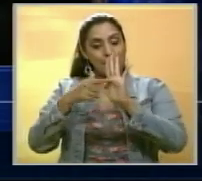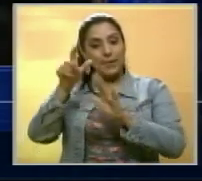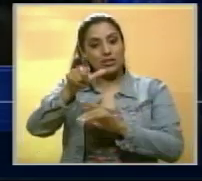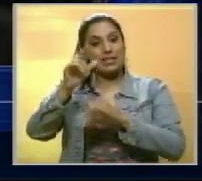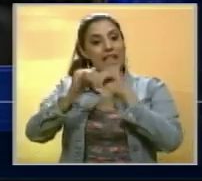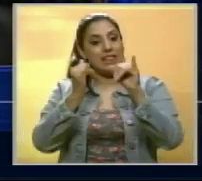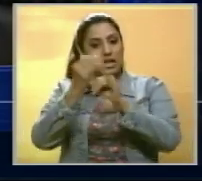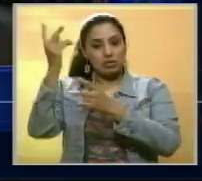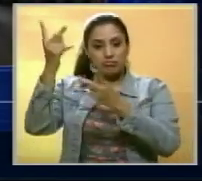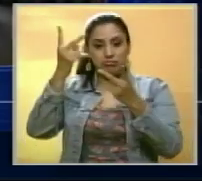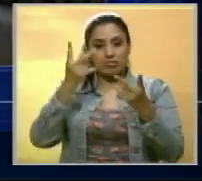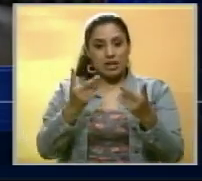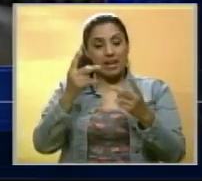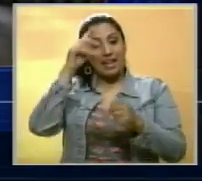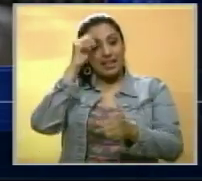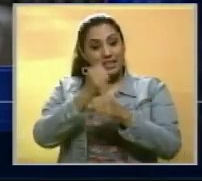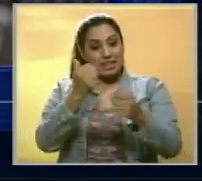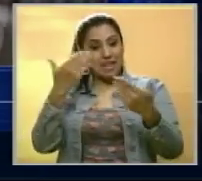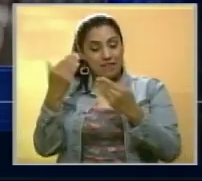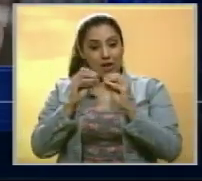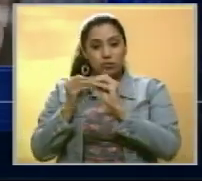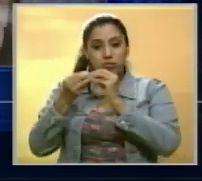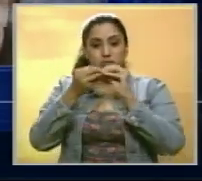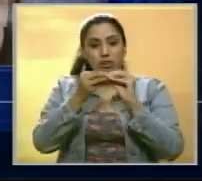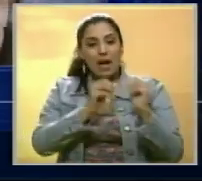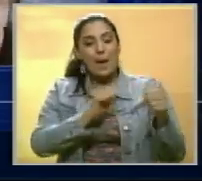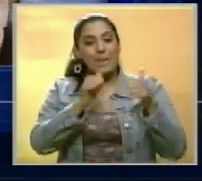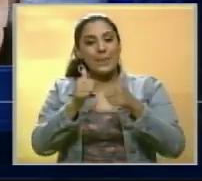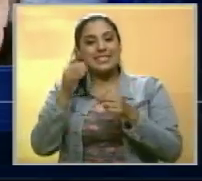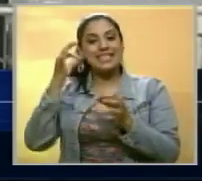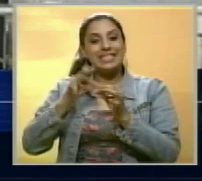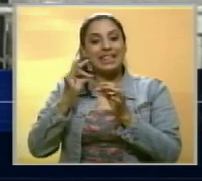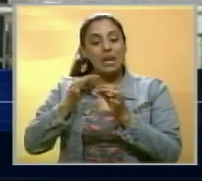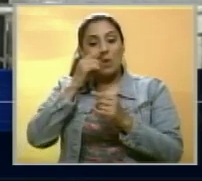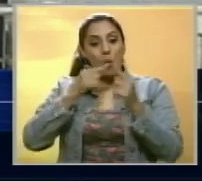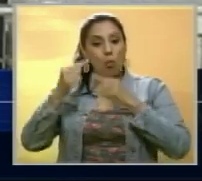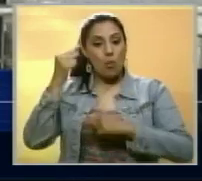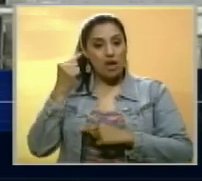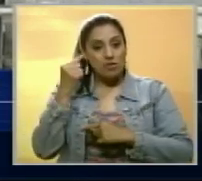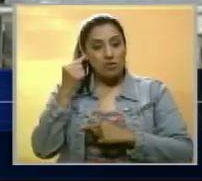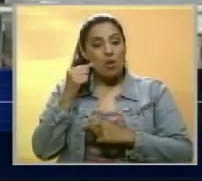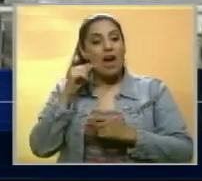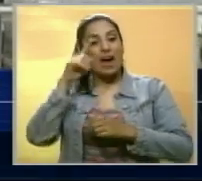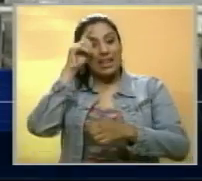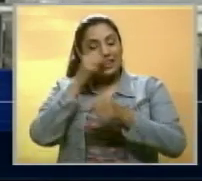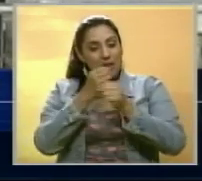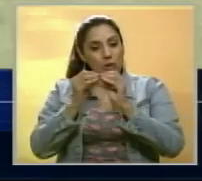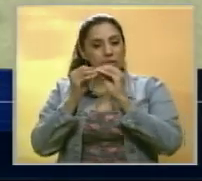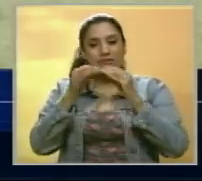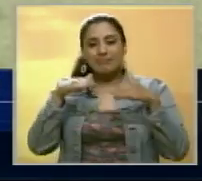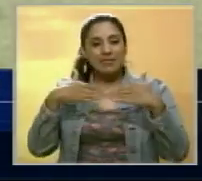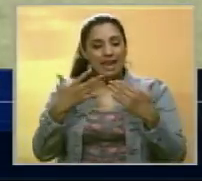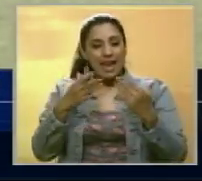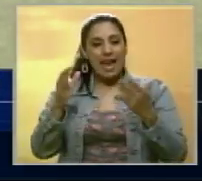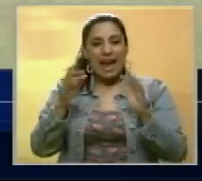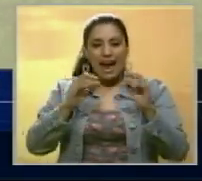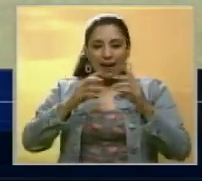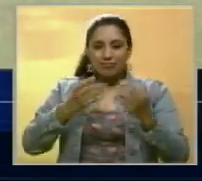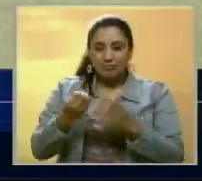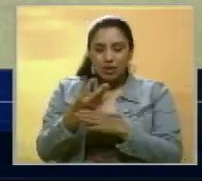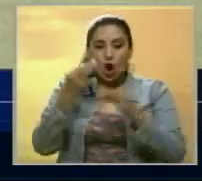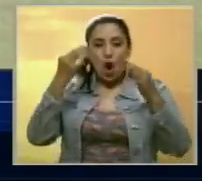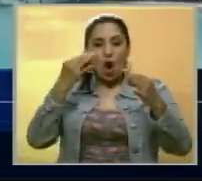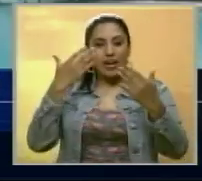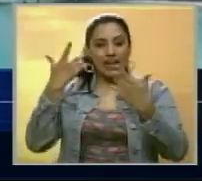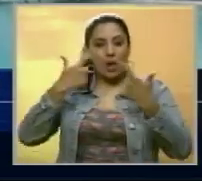nacional e internacional. Las obras de restauración iniciaron en septiembre del año pasado y estas labores consistían en restituir el estado